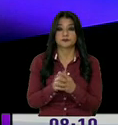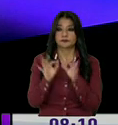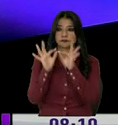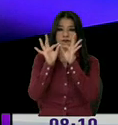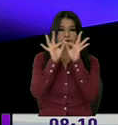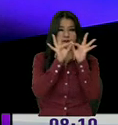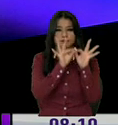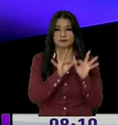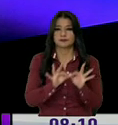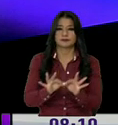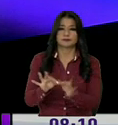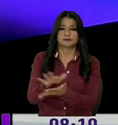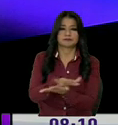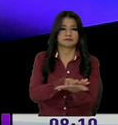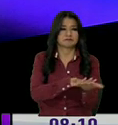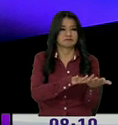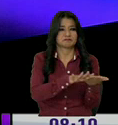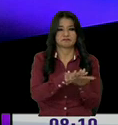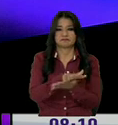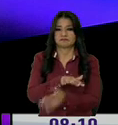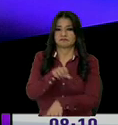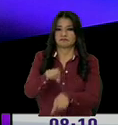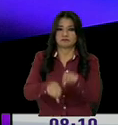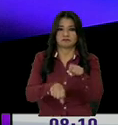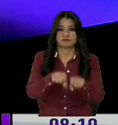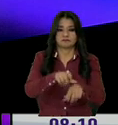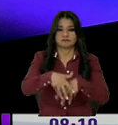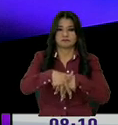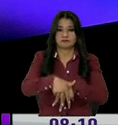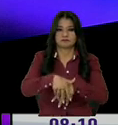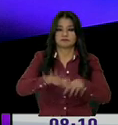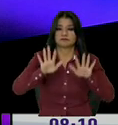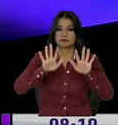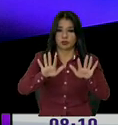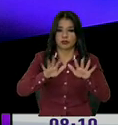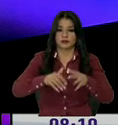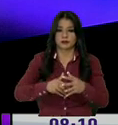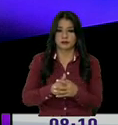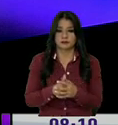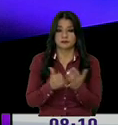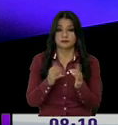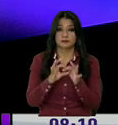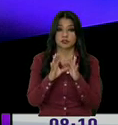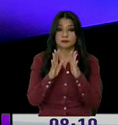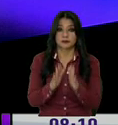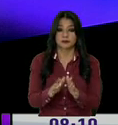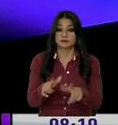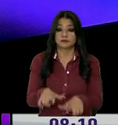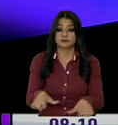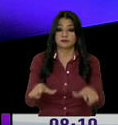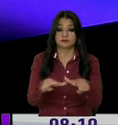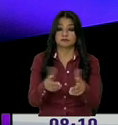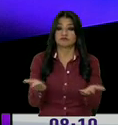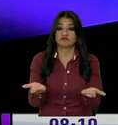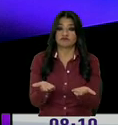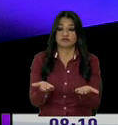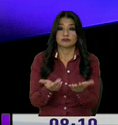afectados, que fueron montones ya en las pasadas protestas. Así que Andrea está justamente en